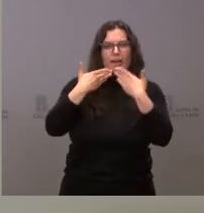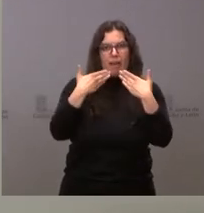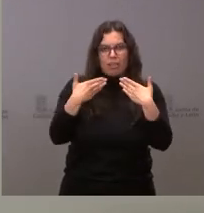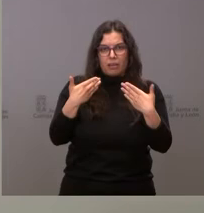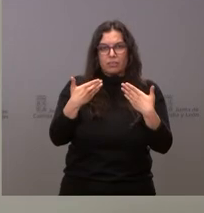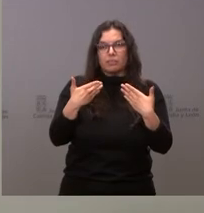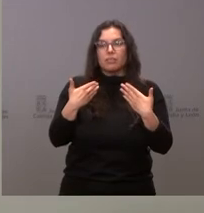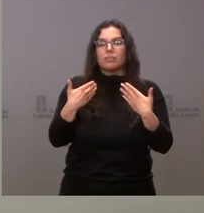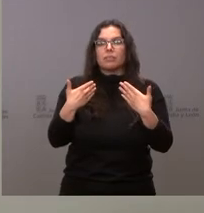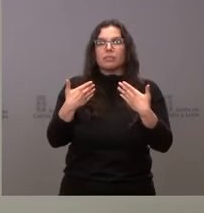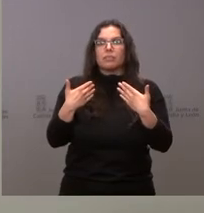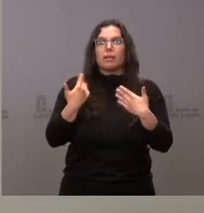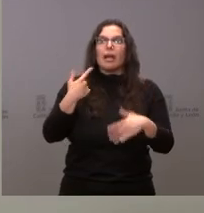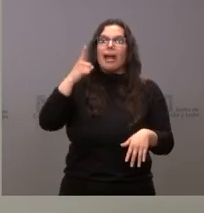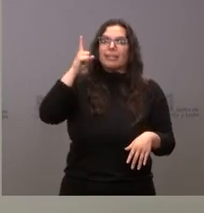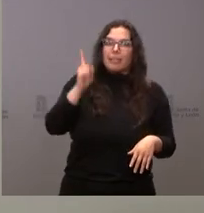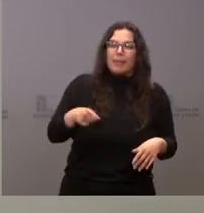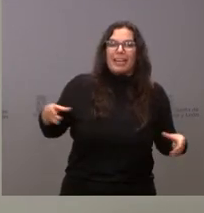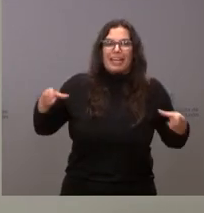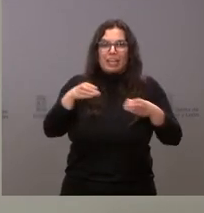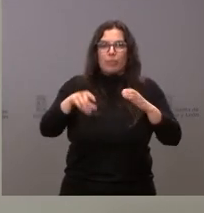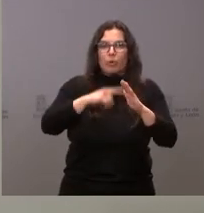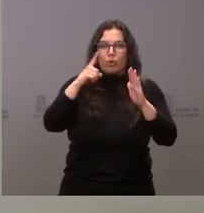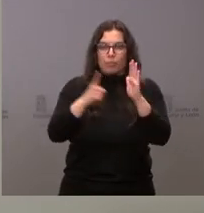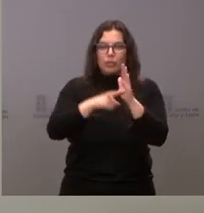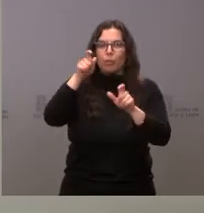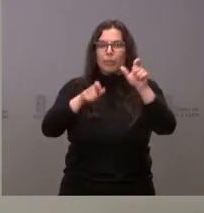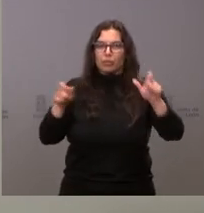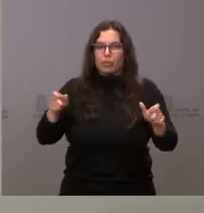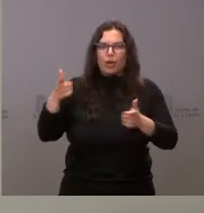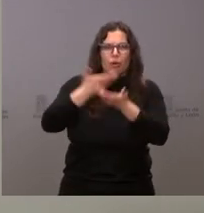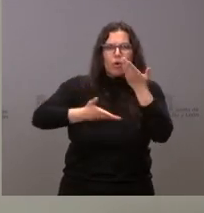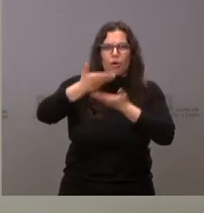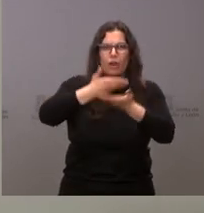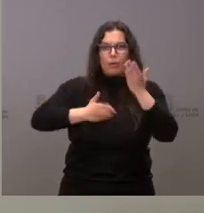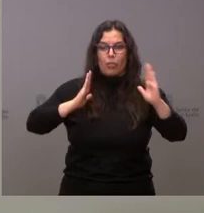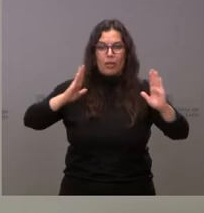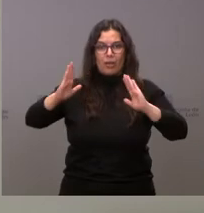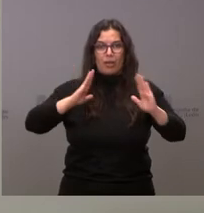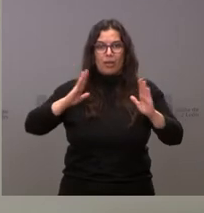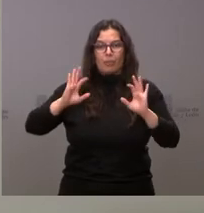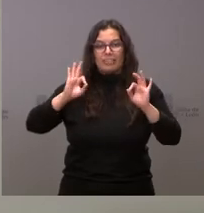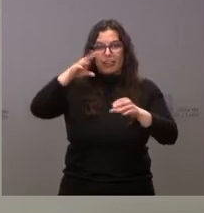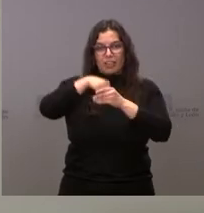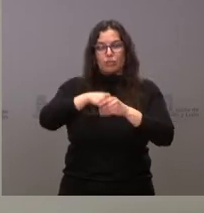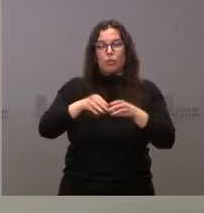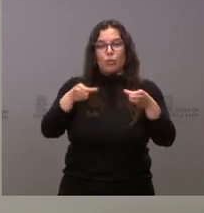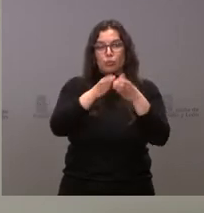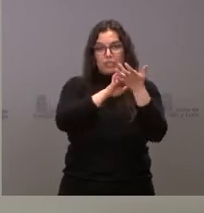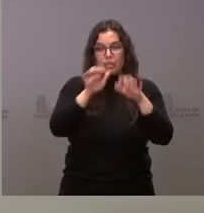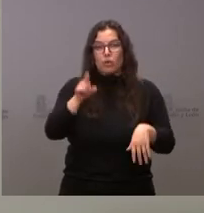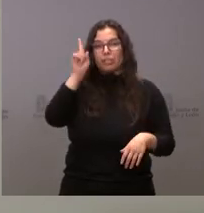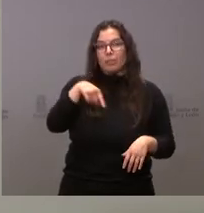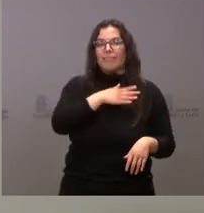se ha extendido también a todo el equipo de las personas que han colaborado toda esta etapa en el ámbito de la junta de castilla y léon y que queremos hacer